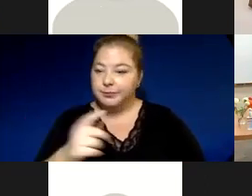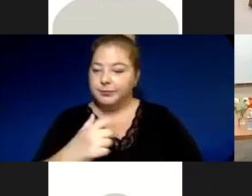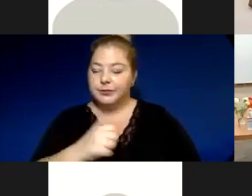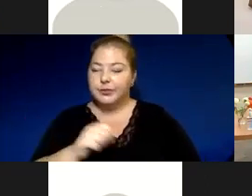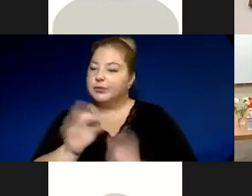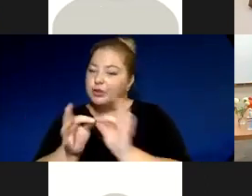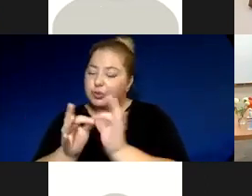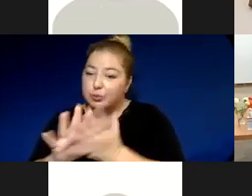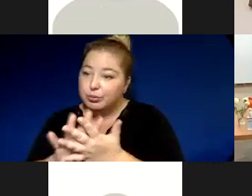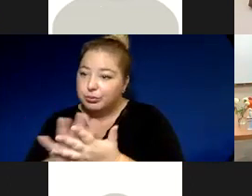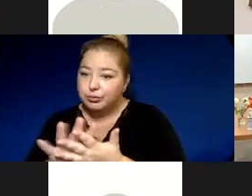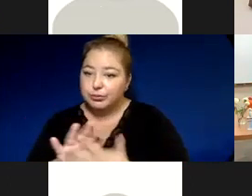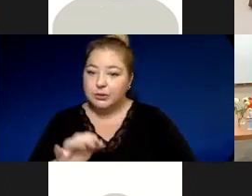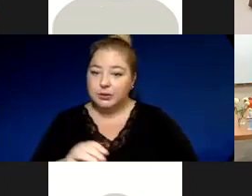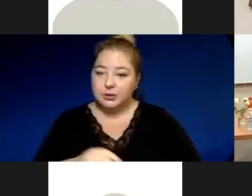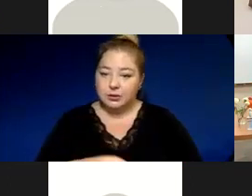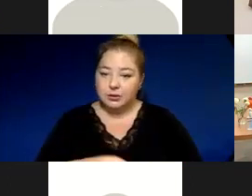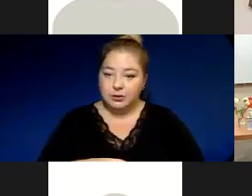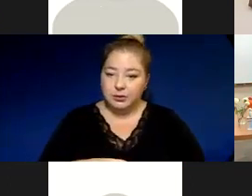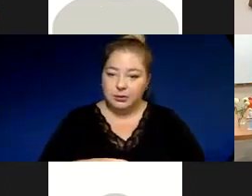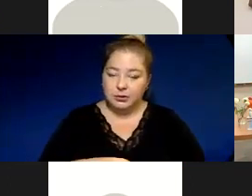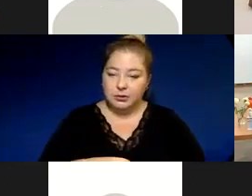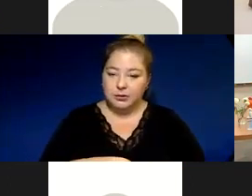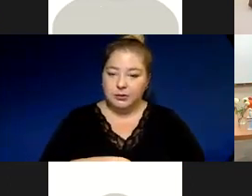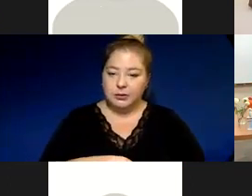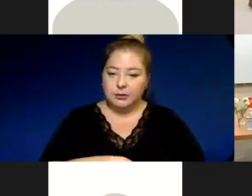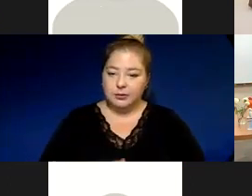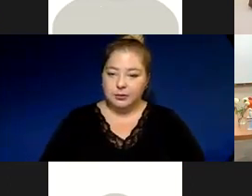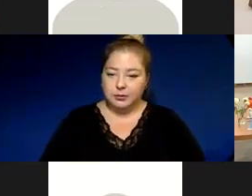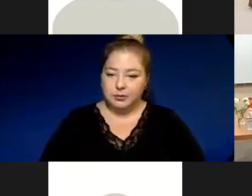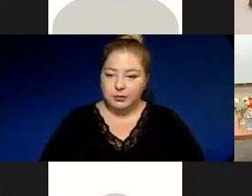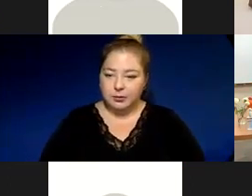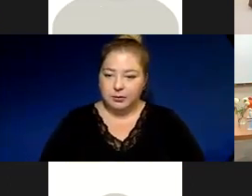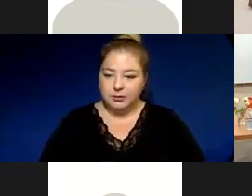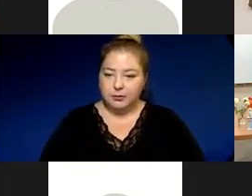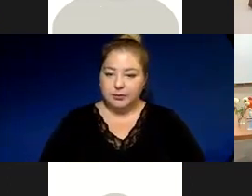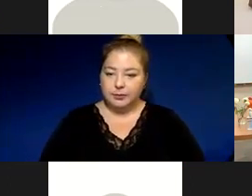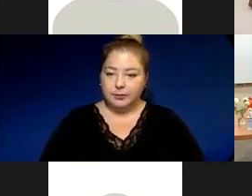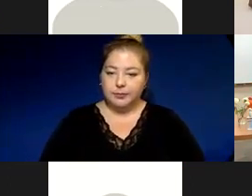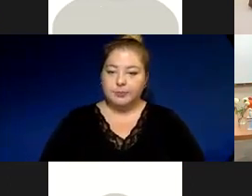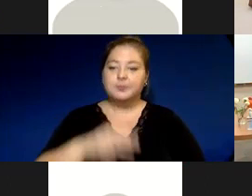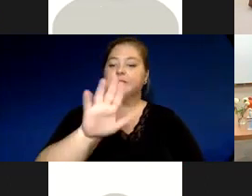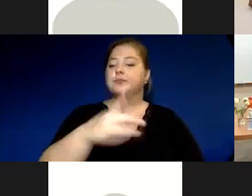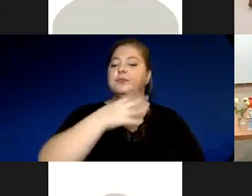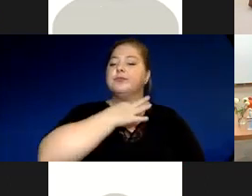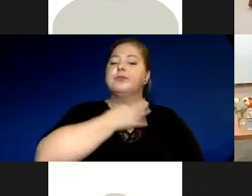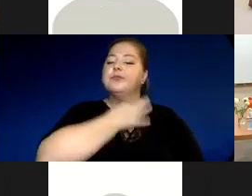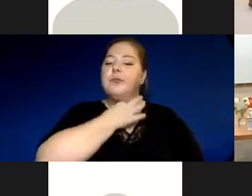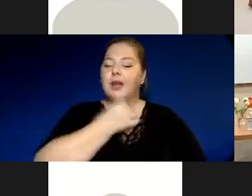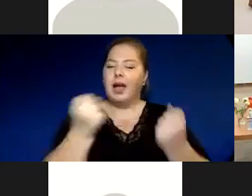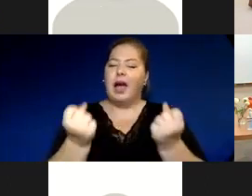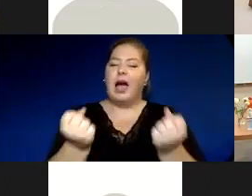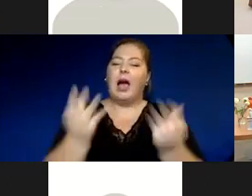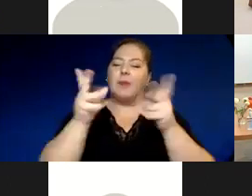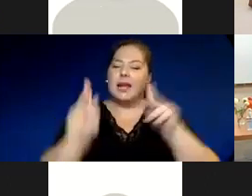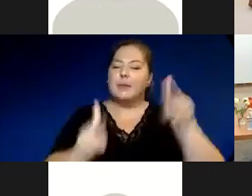¿Sabemos cuántas personas en este momento están bajo advertencia versus órdenes de evacuación esa tarde?